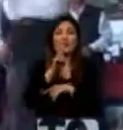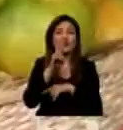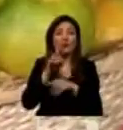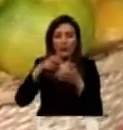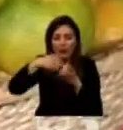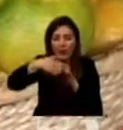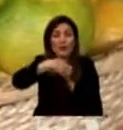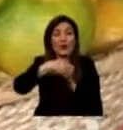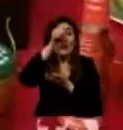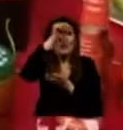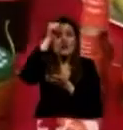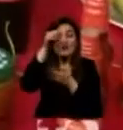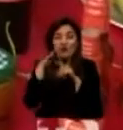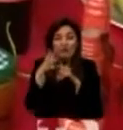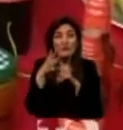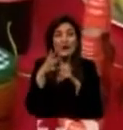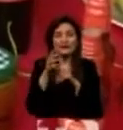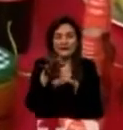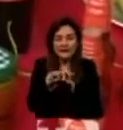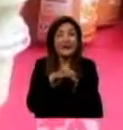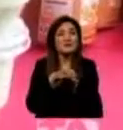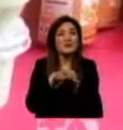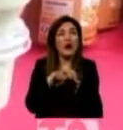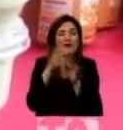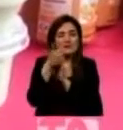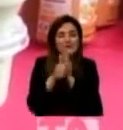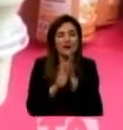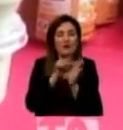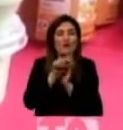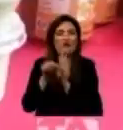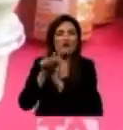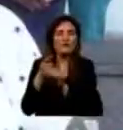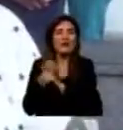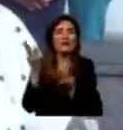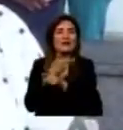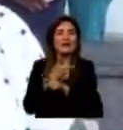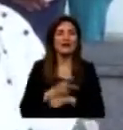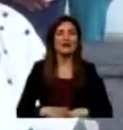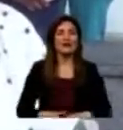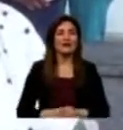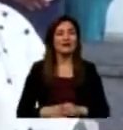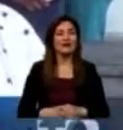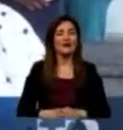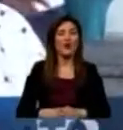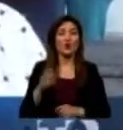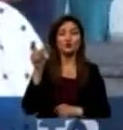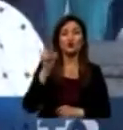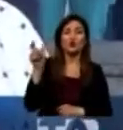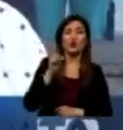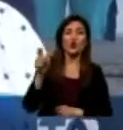una feria agrícola y artesanal en Puellaro, en la iglesia La Dolorosa, donde se ofertarán varios productos. Mucha chirimoya,